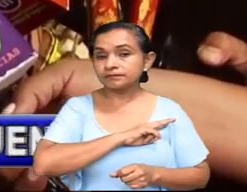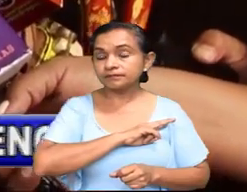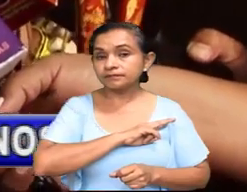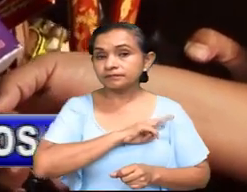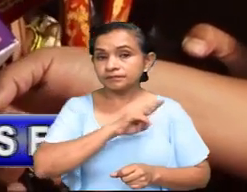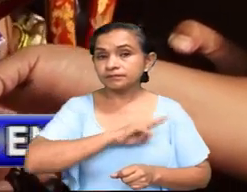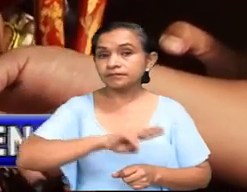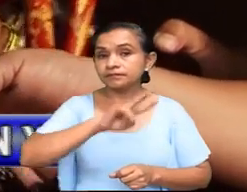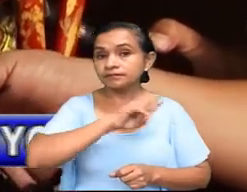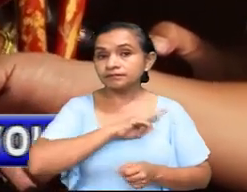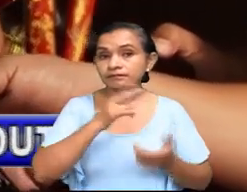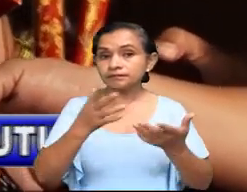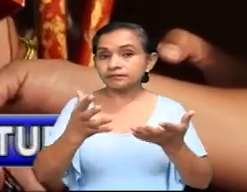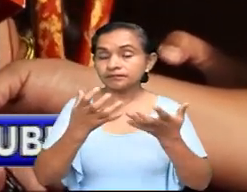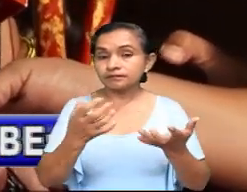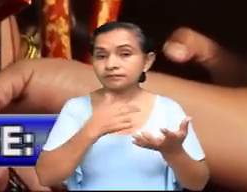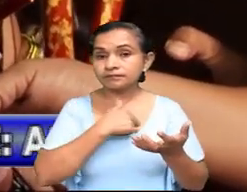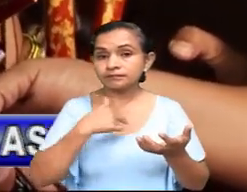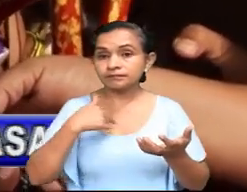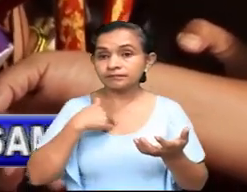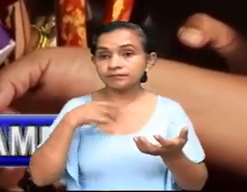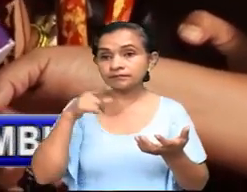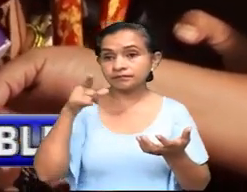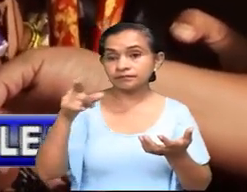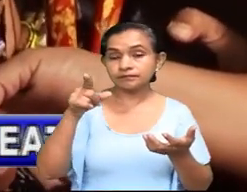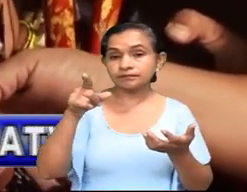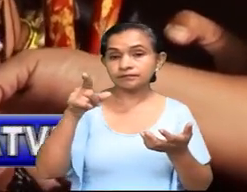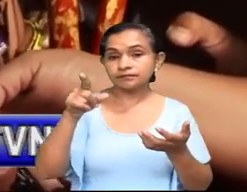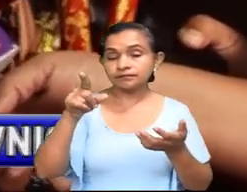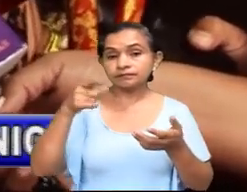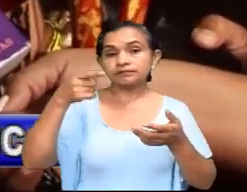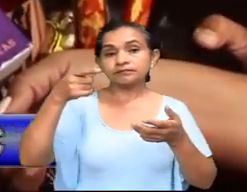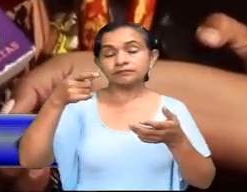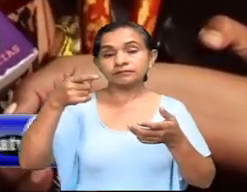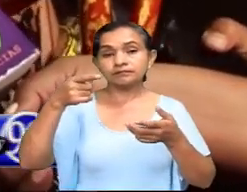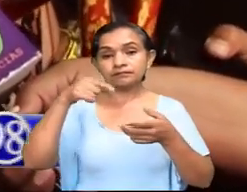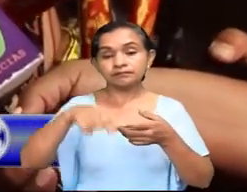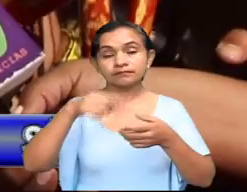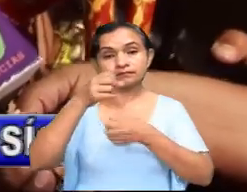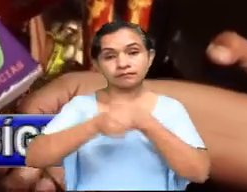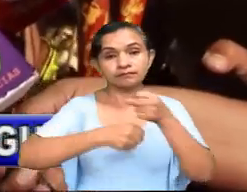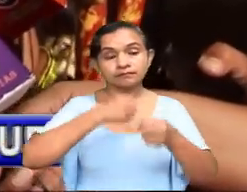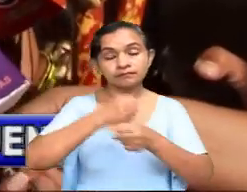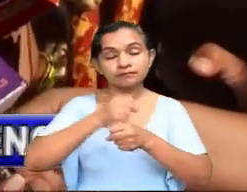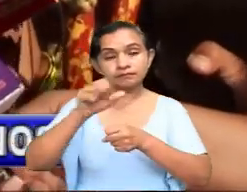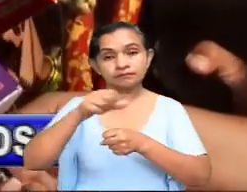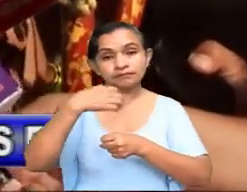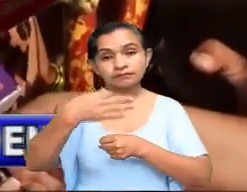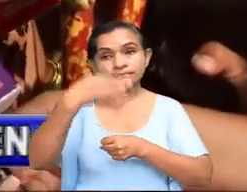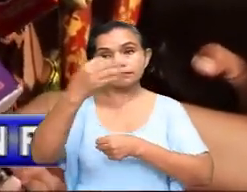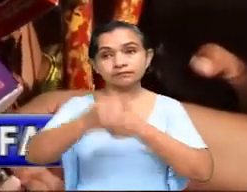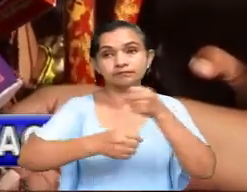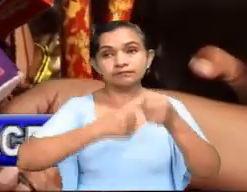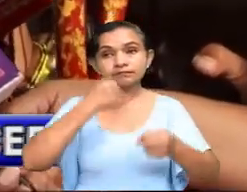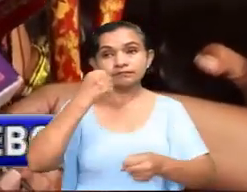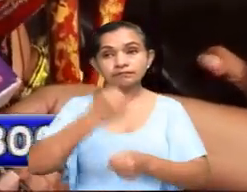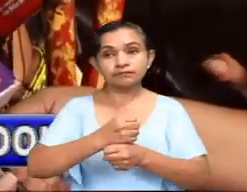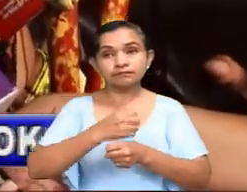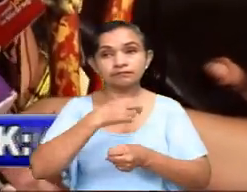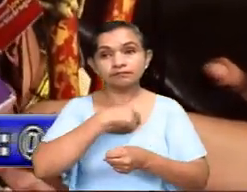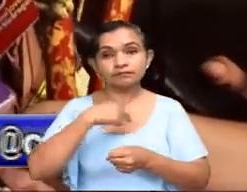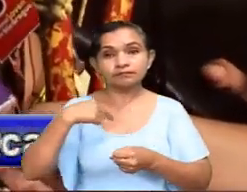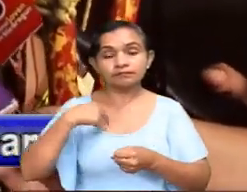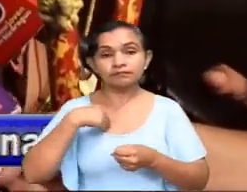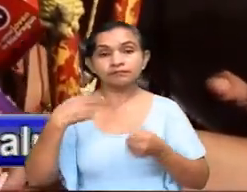que se me cumplan mis deseos, que ella sea la mayordoma, si no es este año, pero que el otro sea, para poder montar el